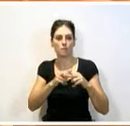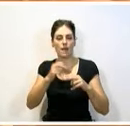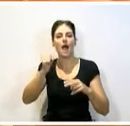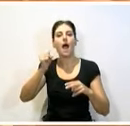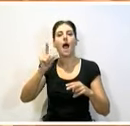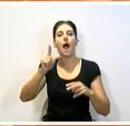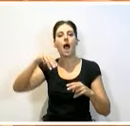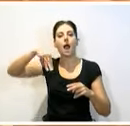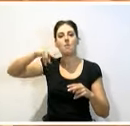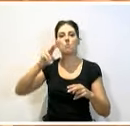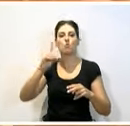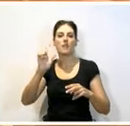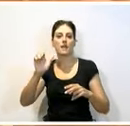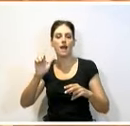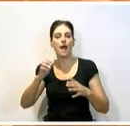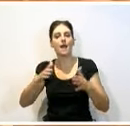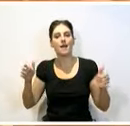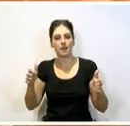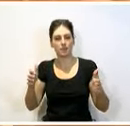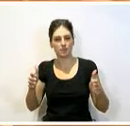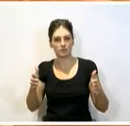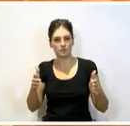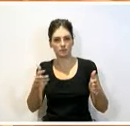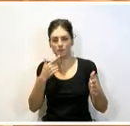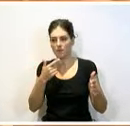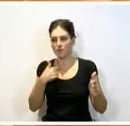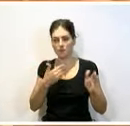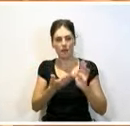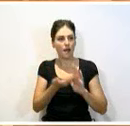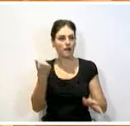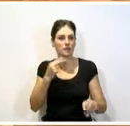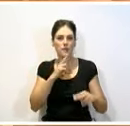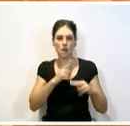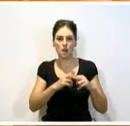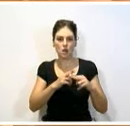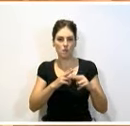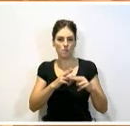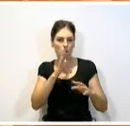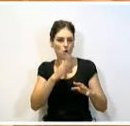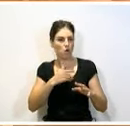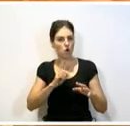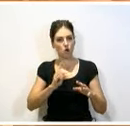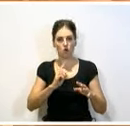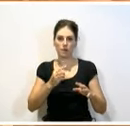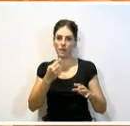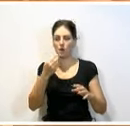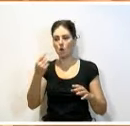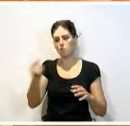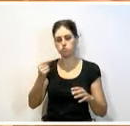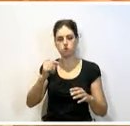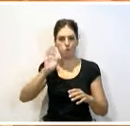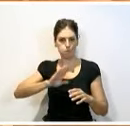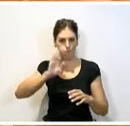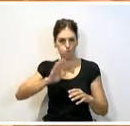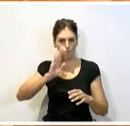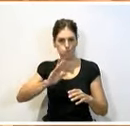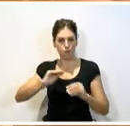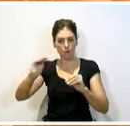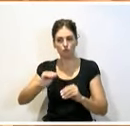usted: hombre, había que retirar el nombre porque no quiero que me acusen de prevaricación. Estas fueron sus